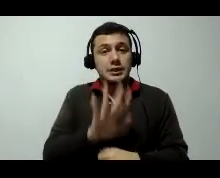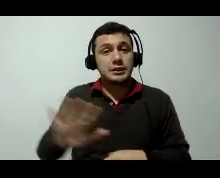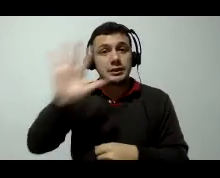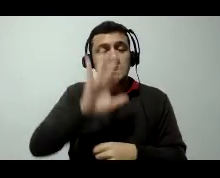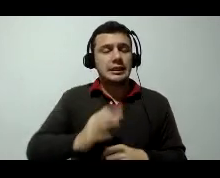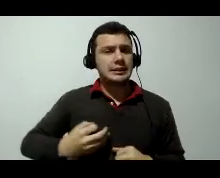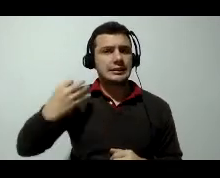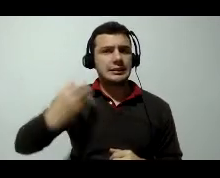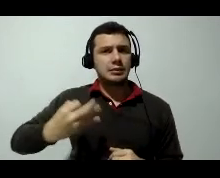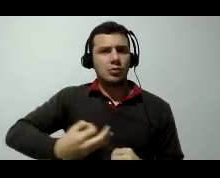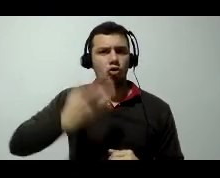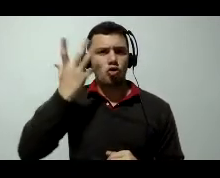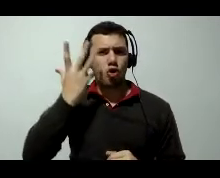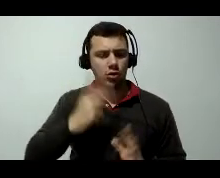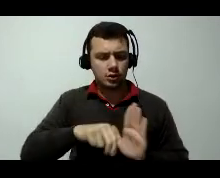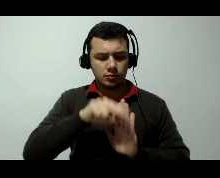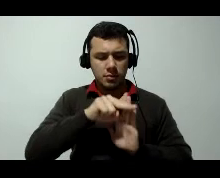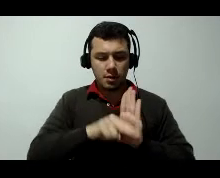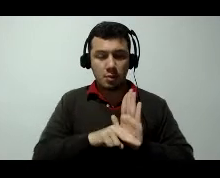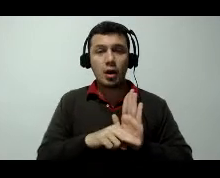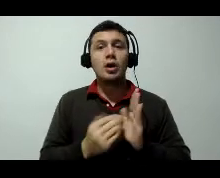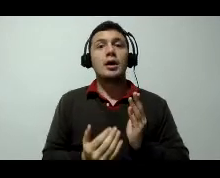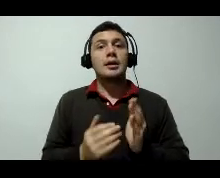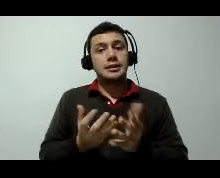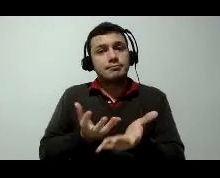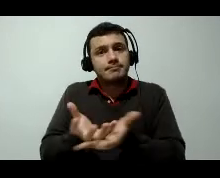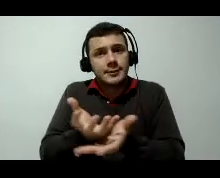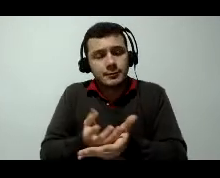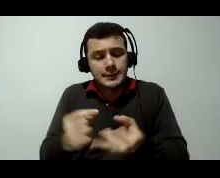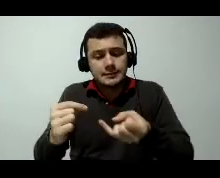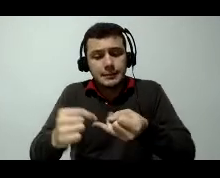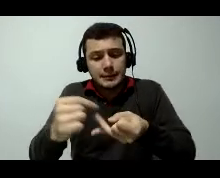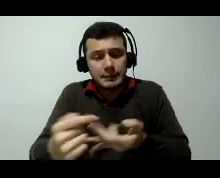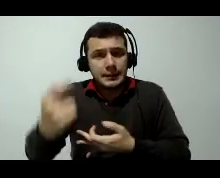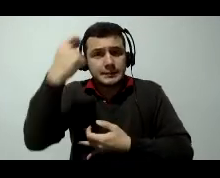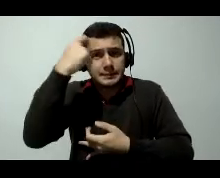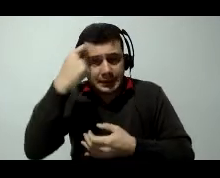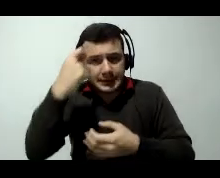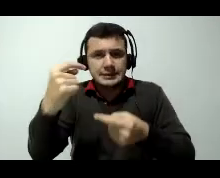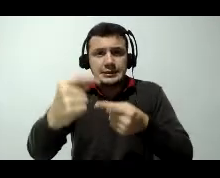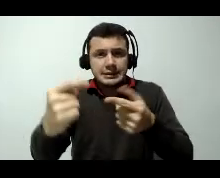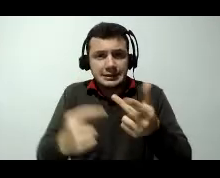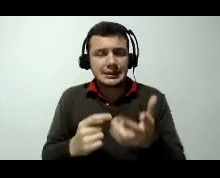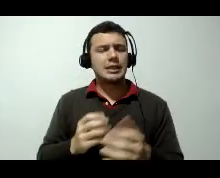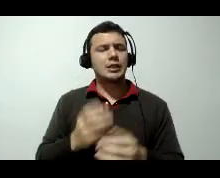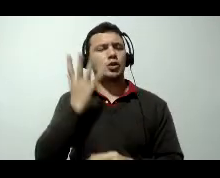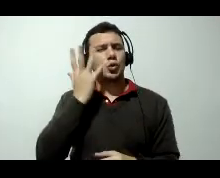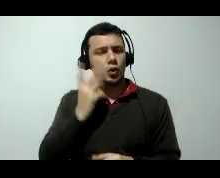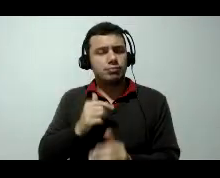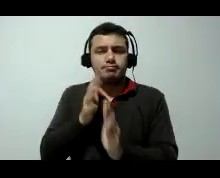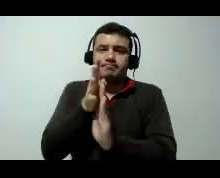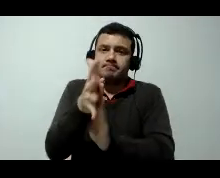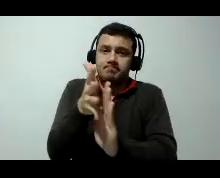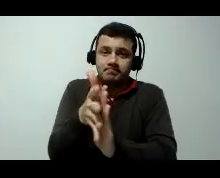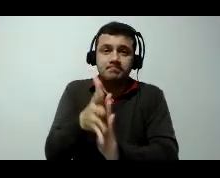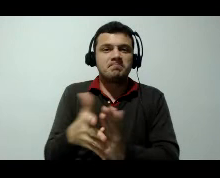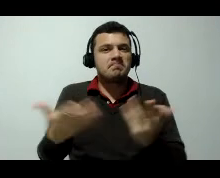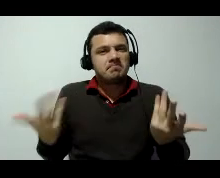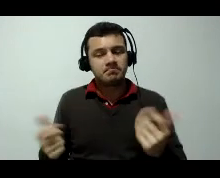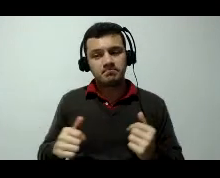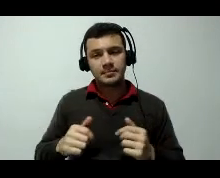salen recomendaciones nuevas, qué preparación se debe tener en el personal de salud, la respuesta ante las